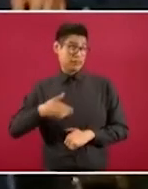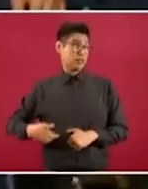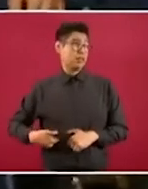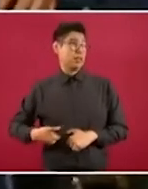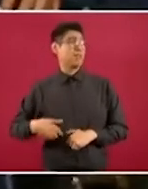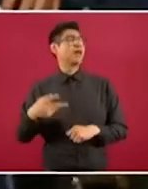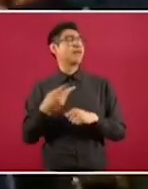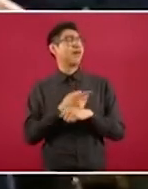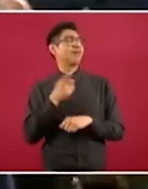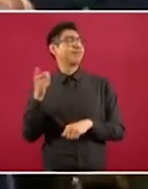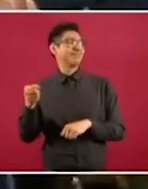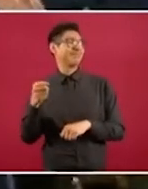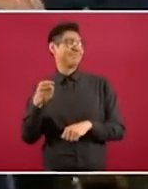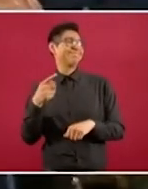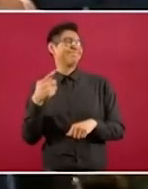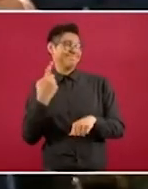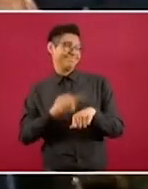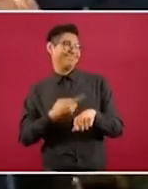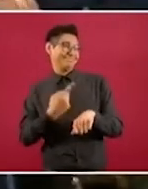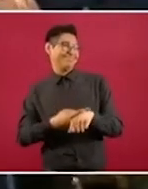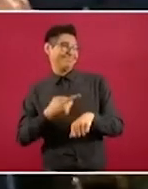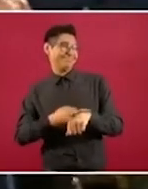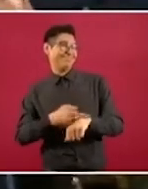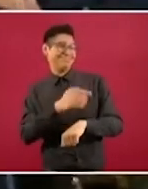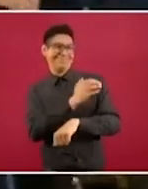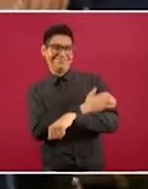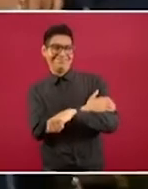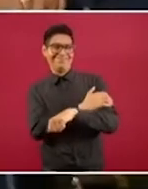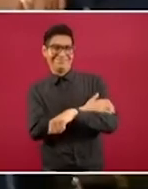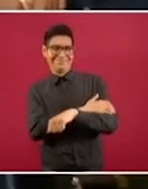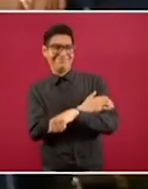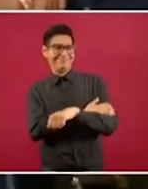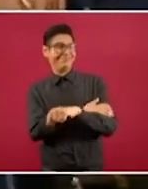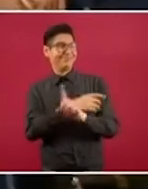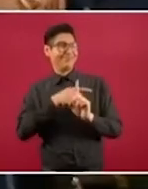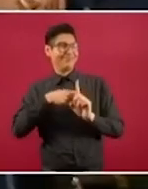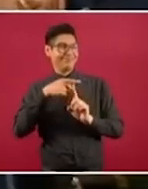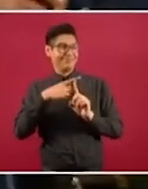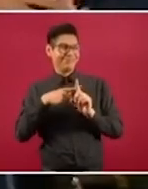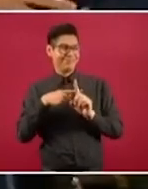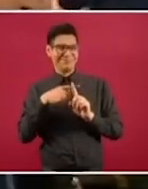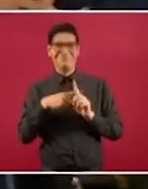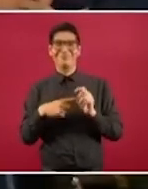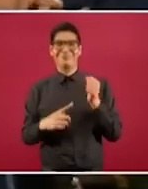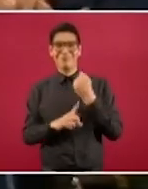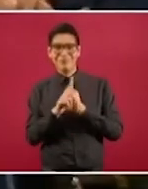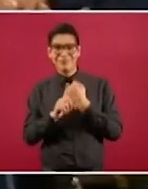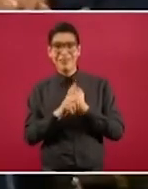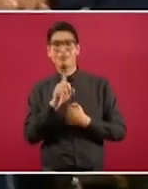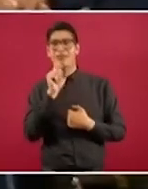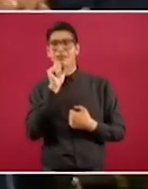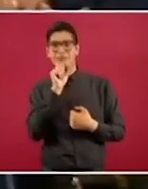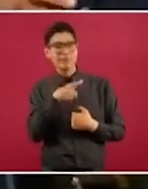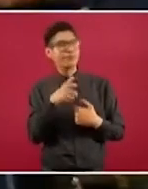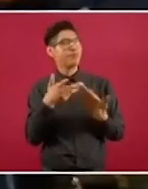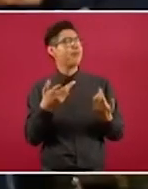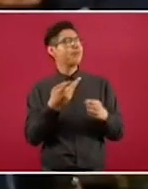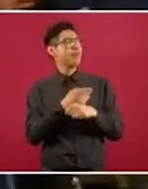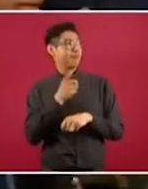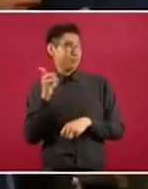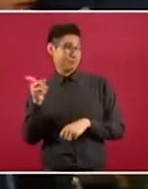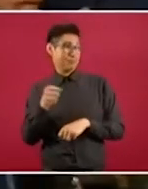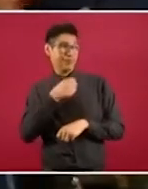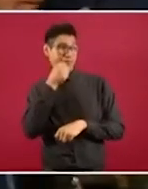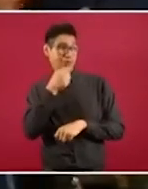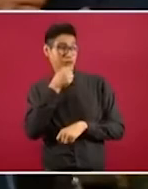tiene hipertensión y es una persona pues de la tercera edad. Faltó esta respuesta acerca de si conocen sobre este